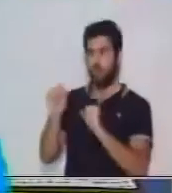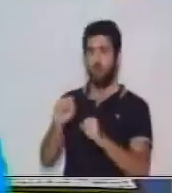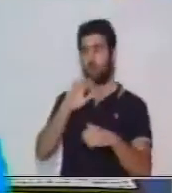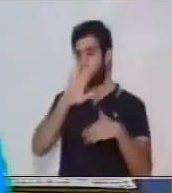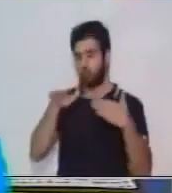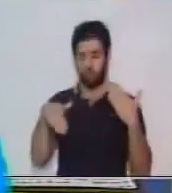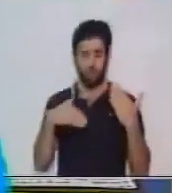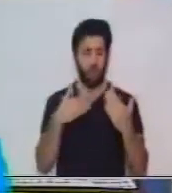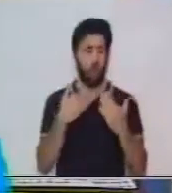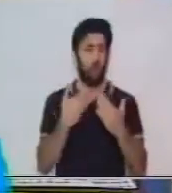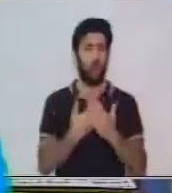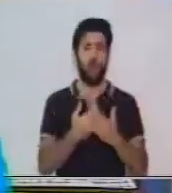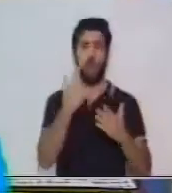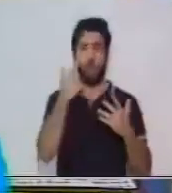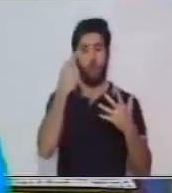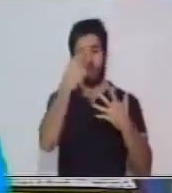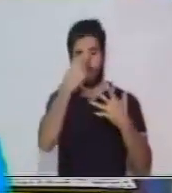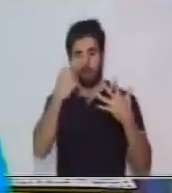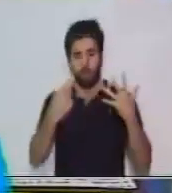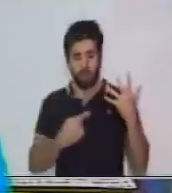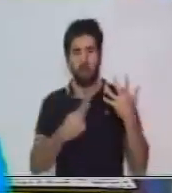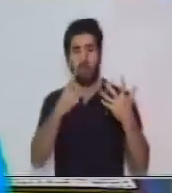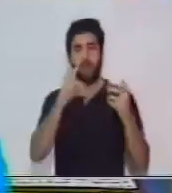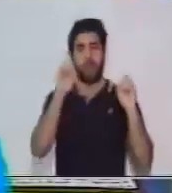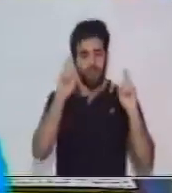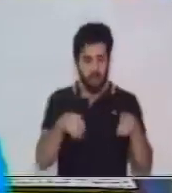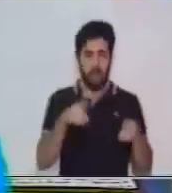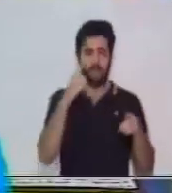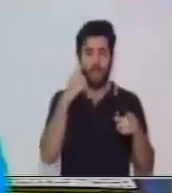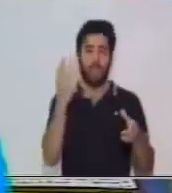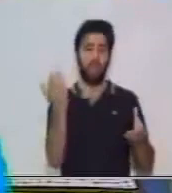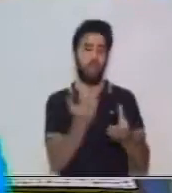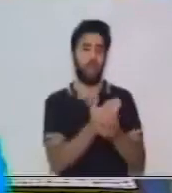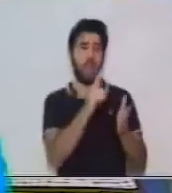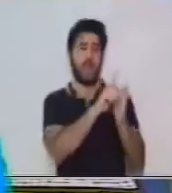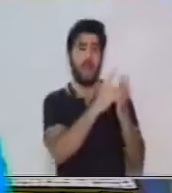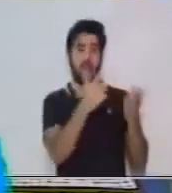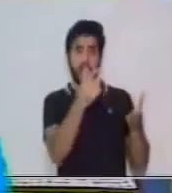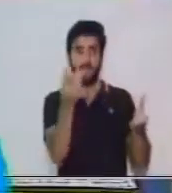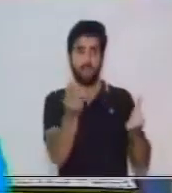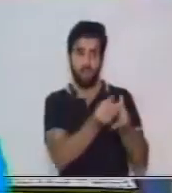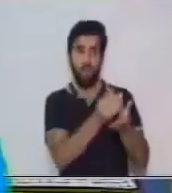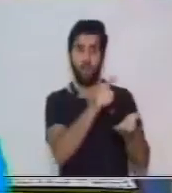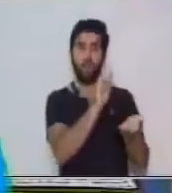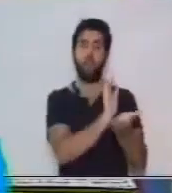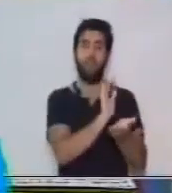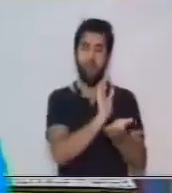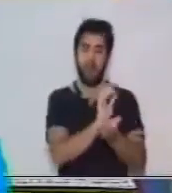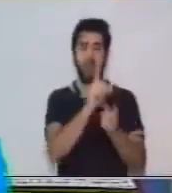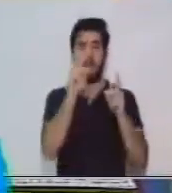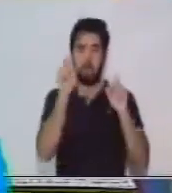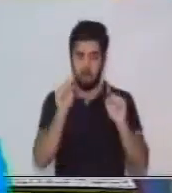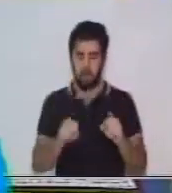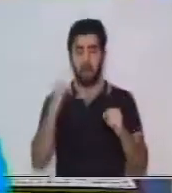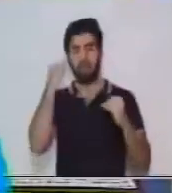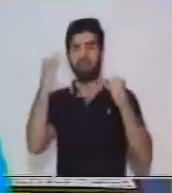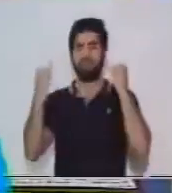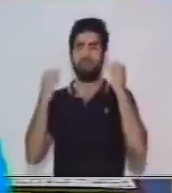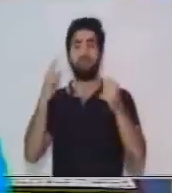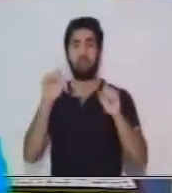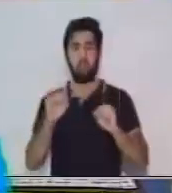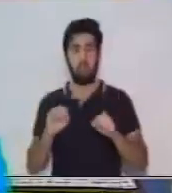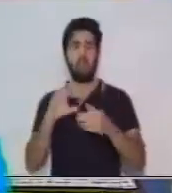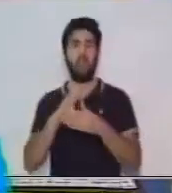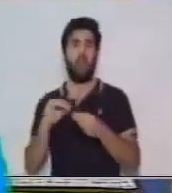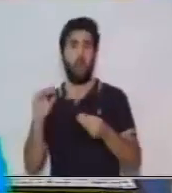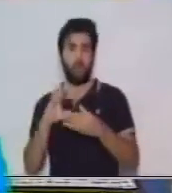libros que algunas ocasiones tenemos ahí guardados y que se están empolvando, tienen también mágicas aventuras que te pueden contar. Por lo tanto, si tienes